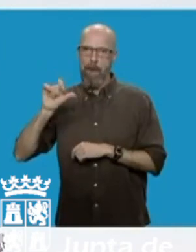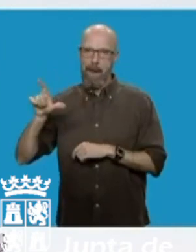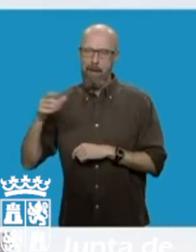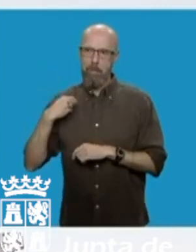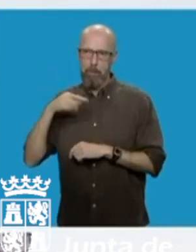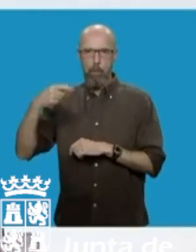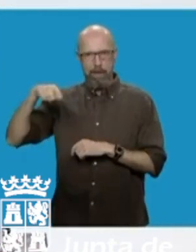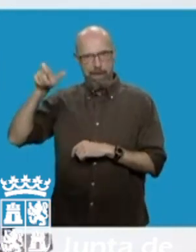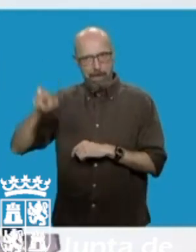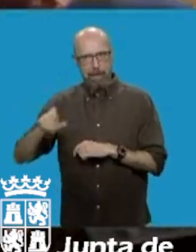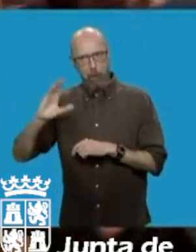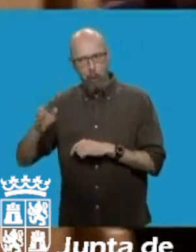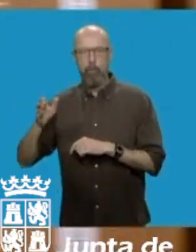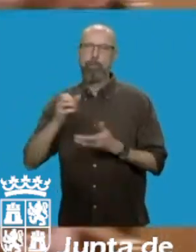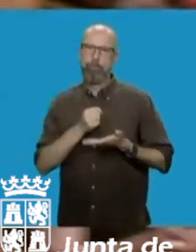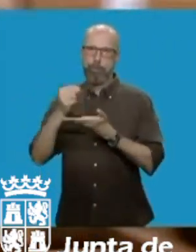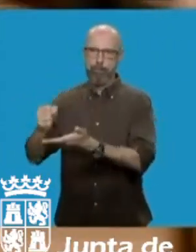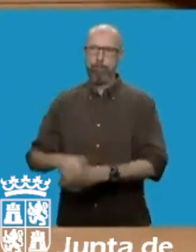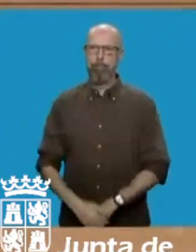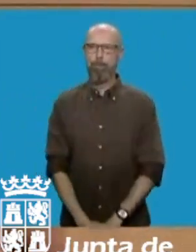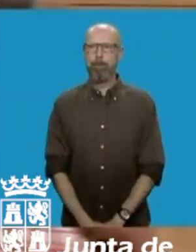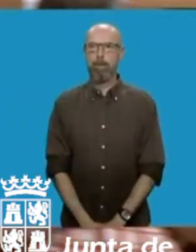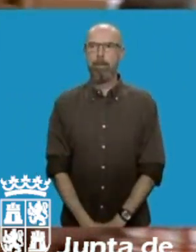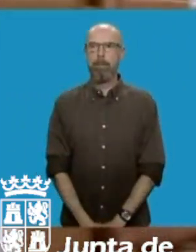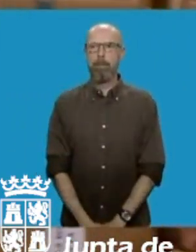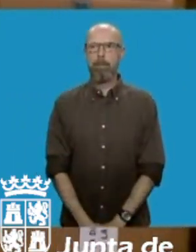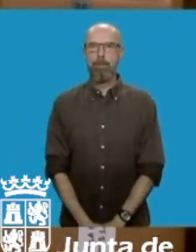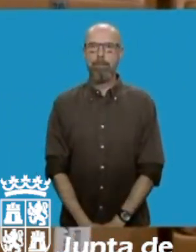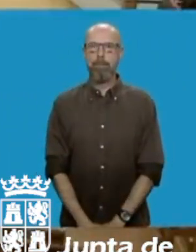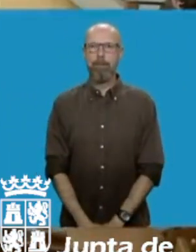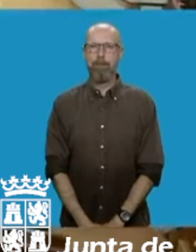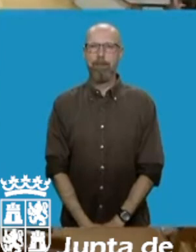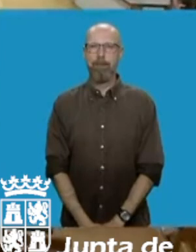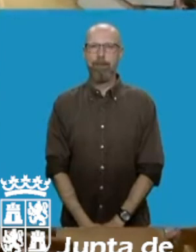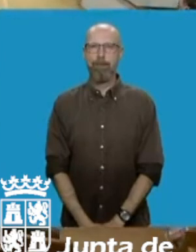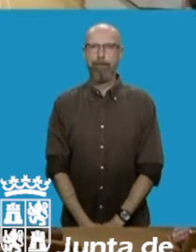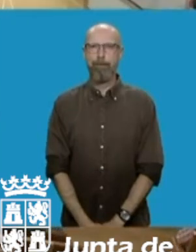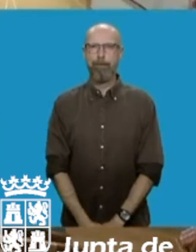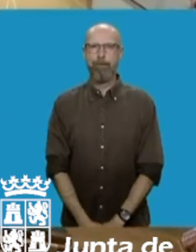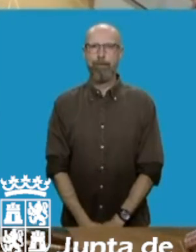quien lo recoge. Un aplauso.